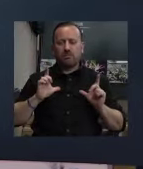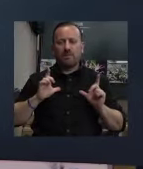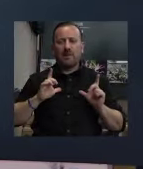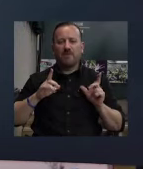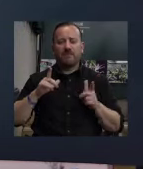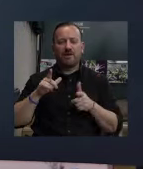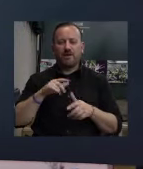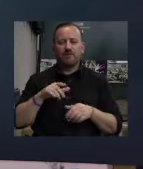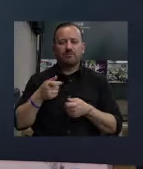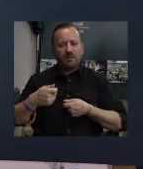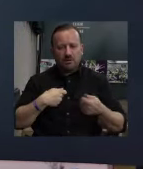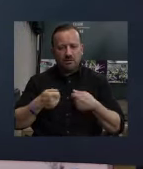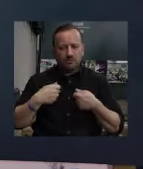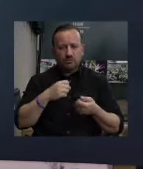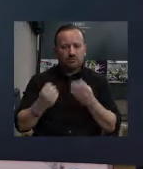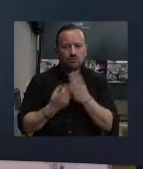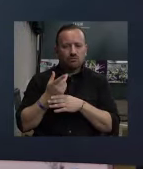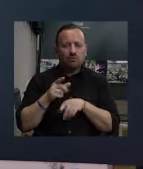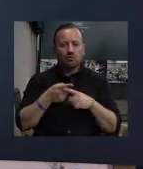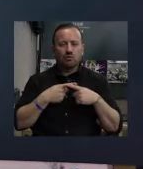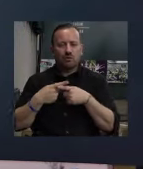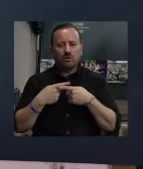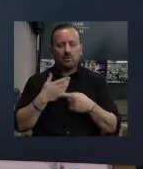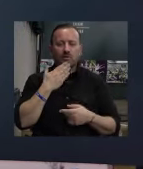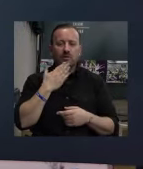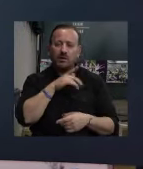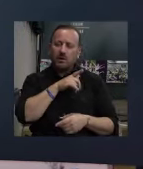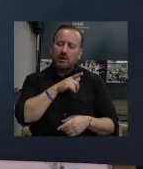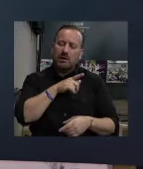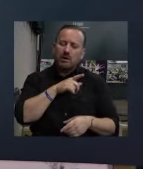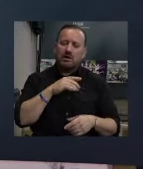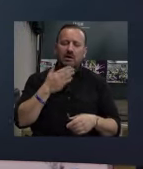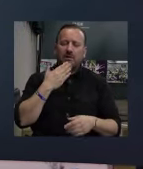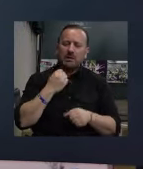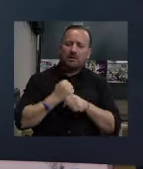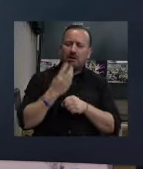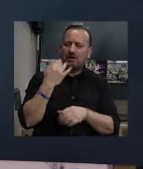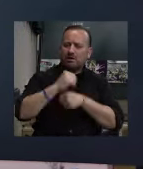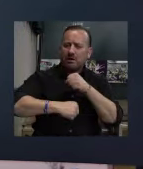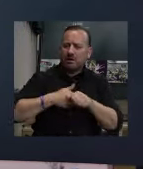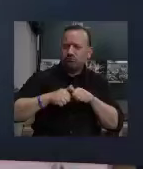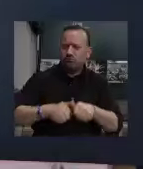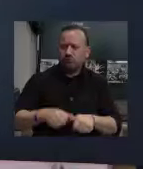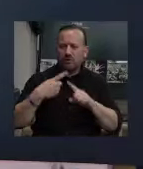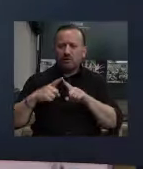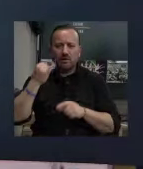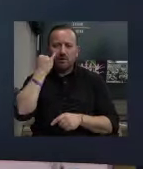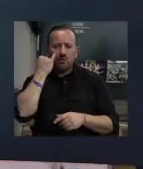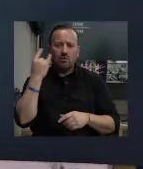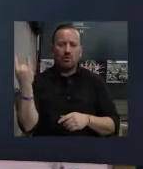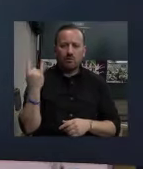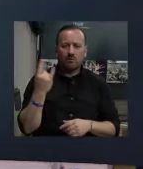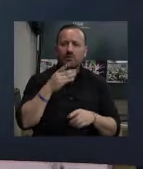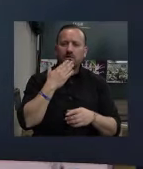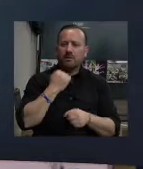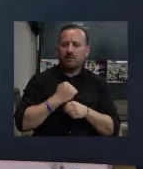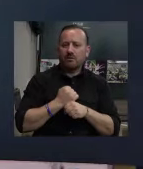Innovación social y quien se ha desempeñado por 14 años como rector de diferentes instituciones de educación superior ha